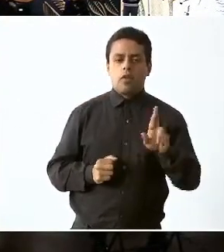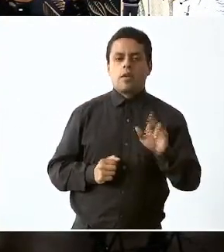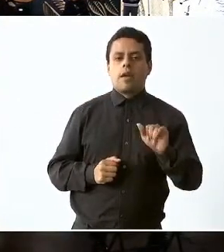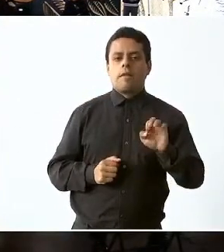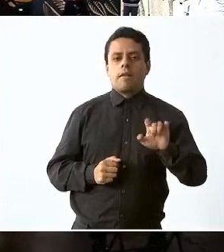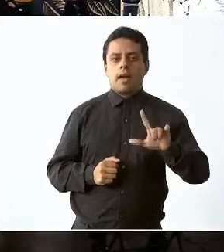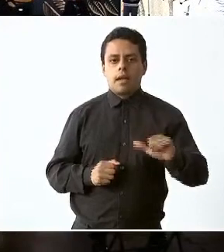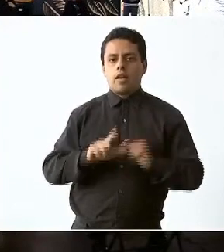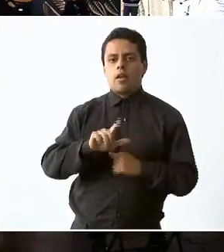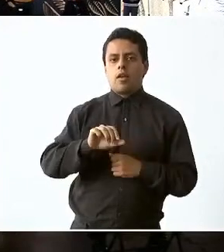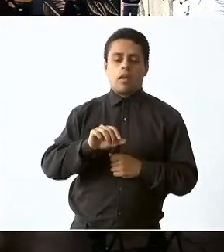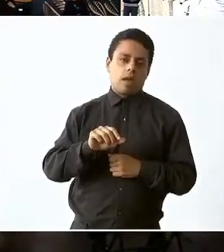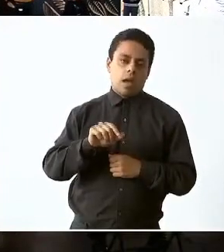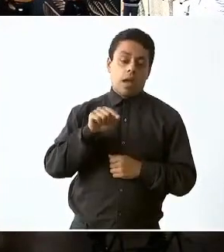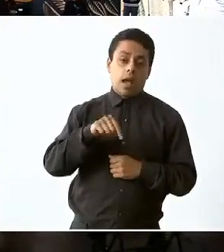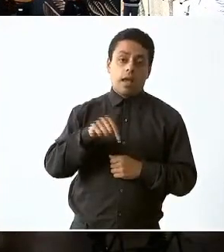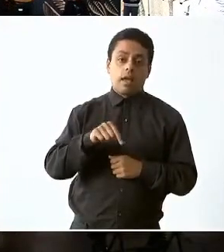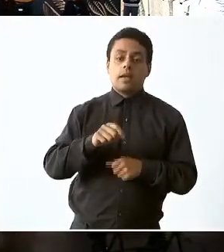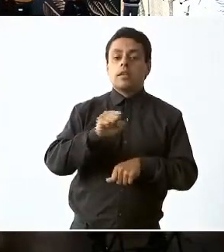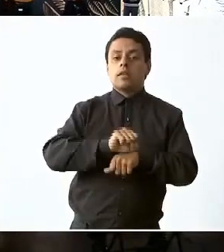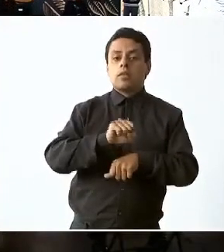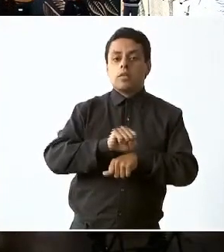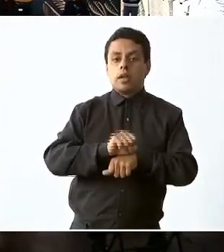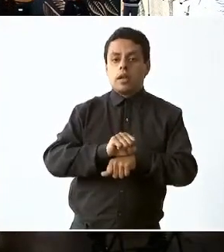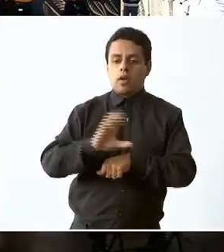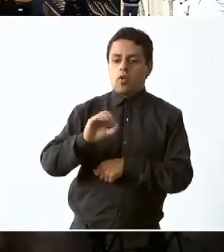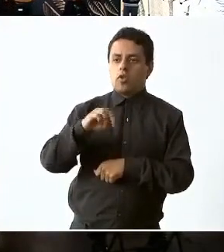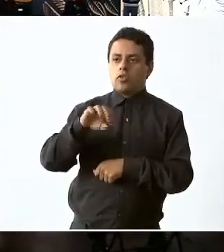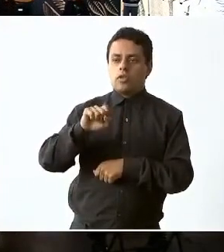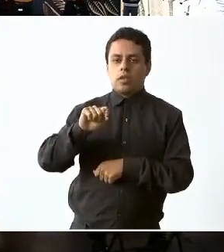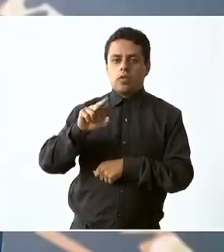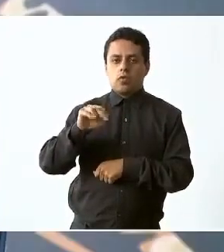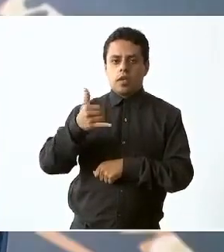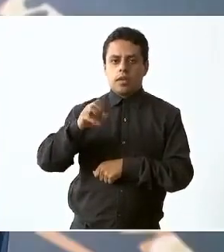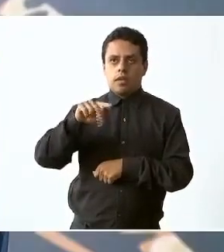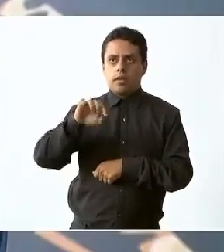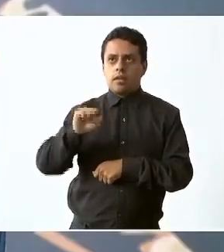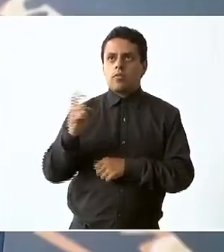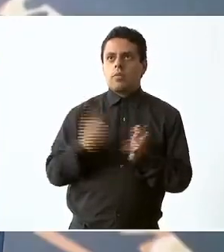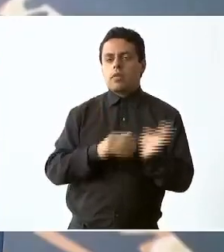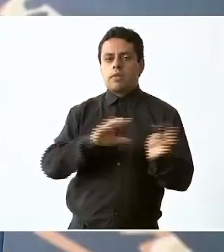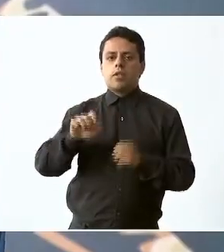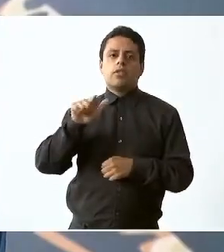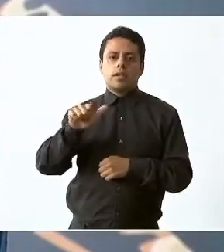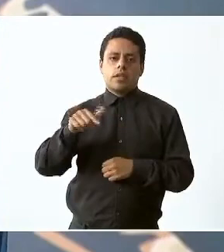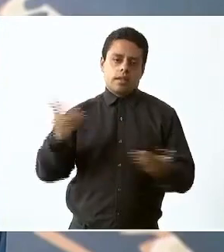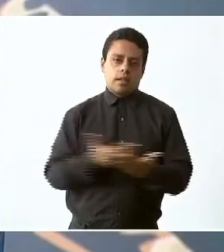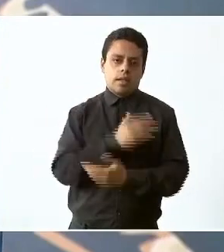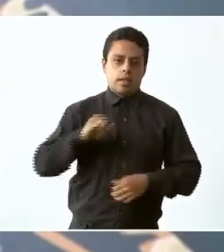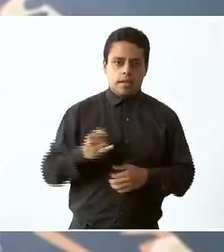Valenzuela, de la Escuela Secundaria Constituyentes de 1917, originario de Jerez.